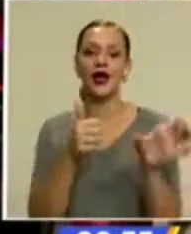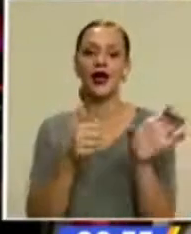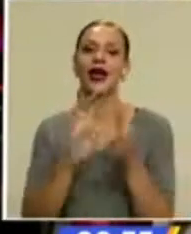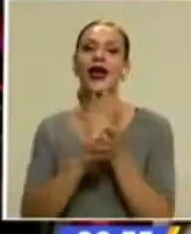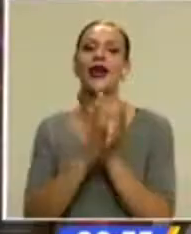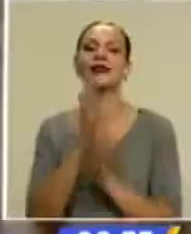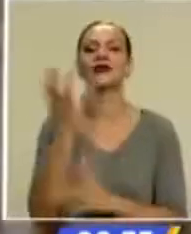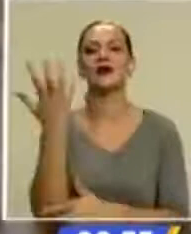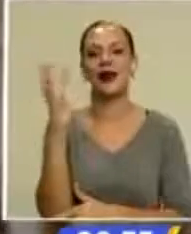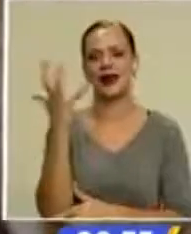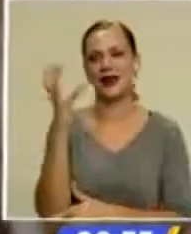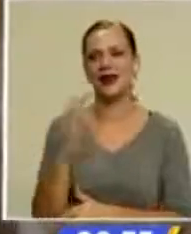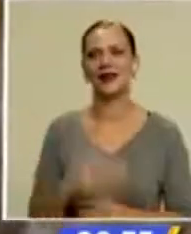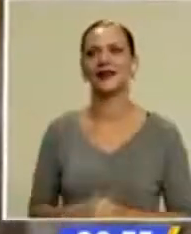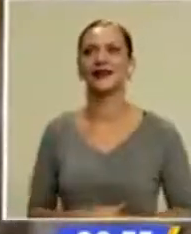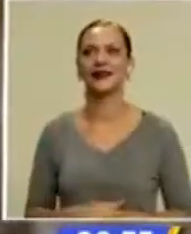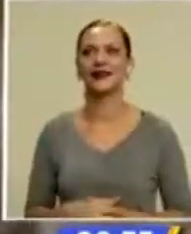amarillo.